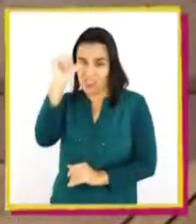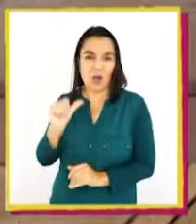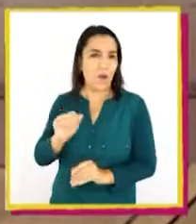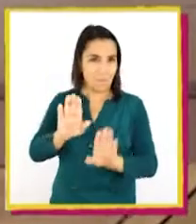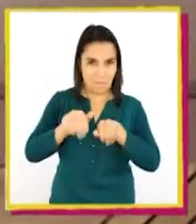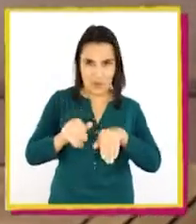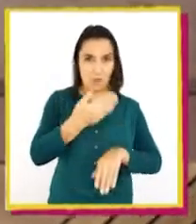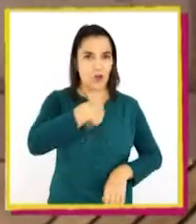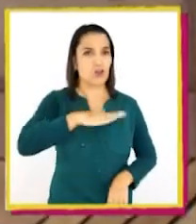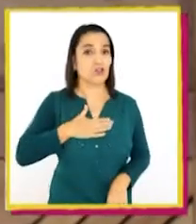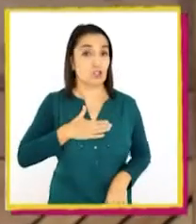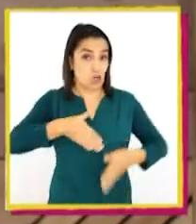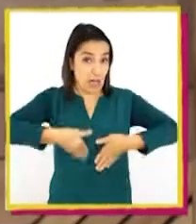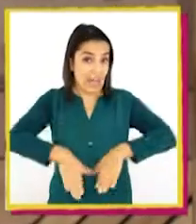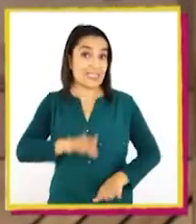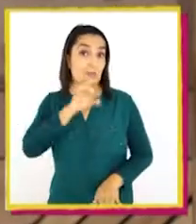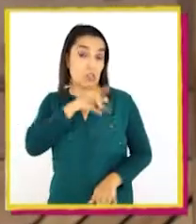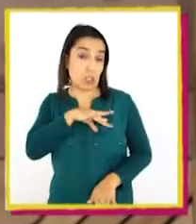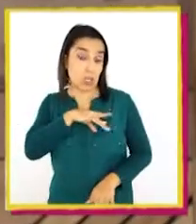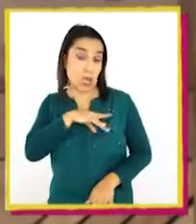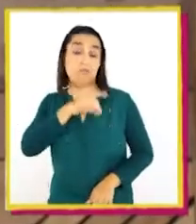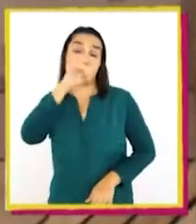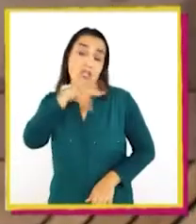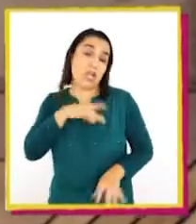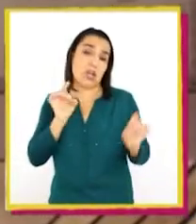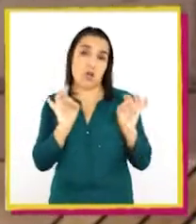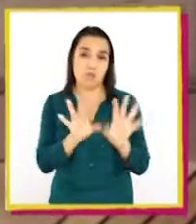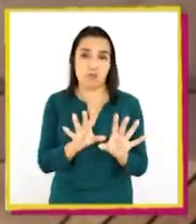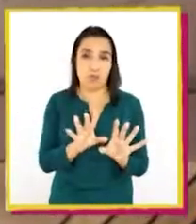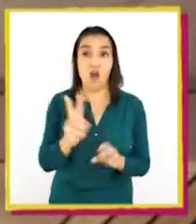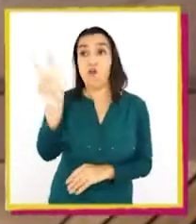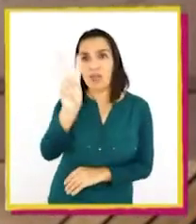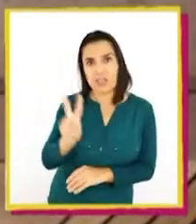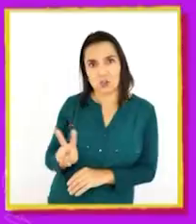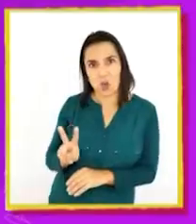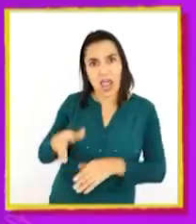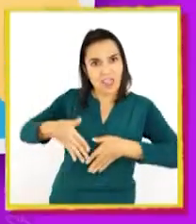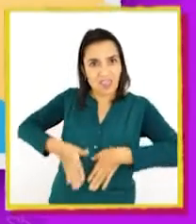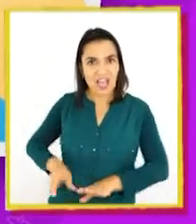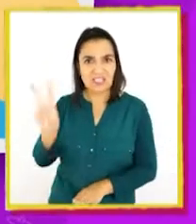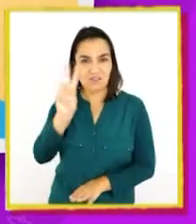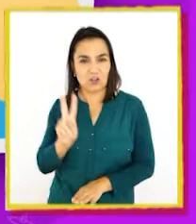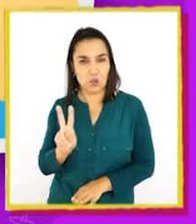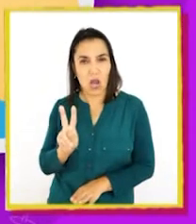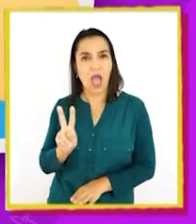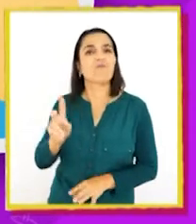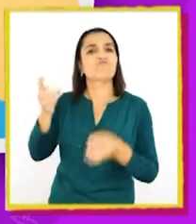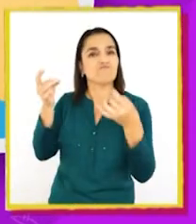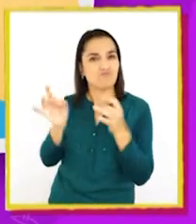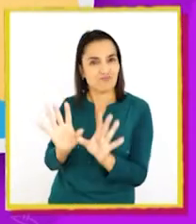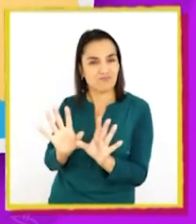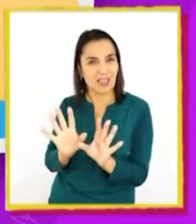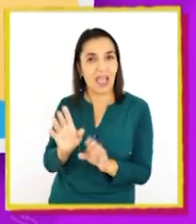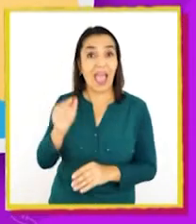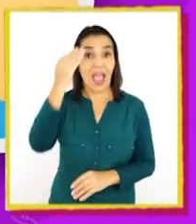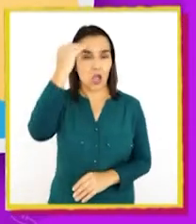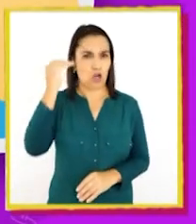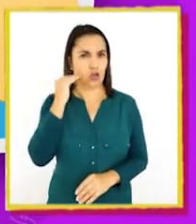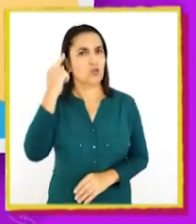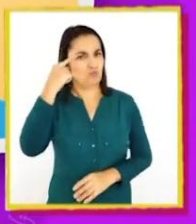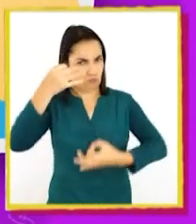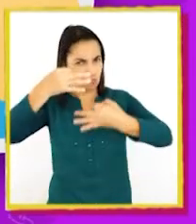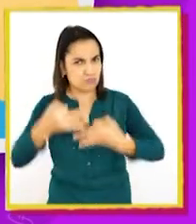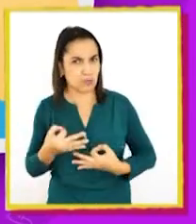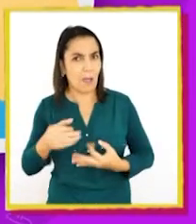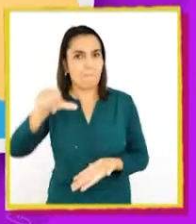Así como nosotros los chilenos por nacer en Chile o los venezolanos por nacer en Venezuela. Pero él estaba convencido de que había llegado a la